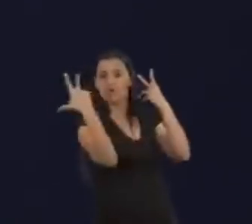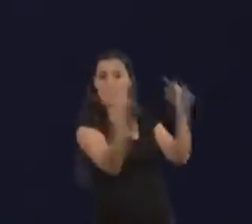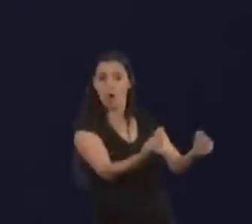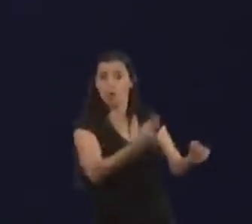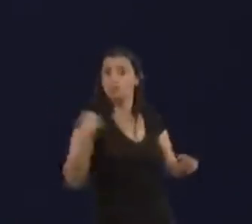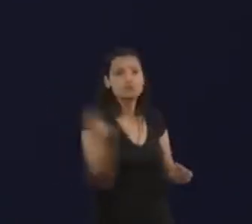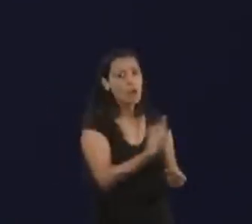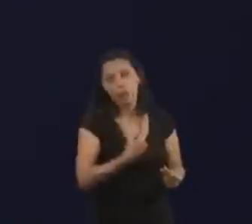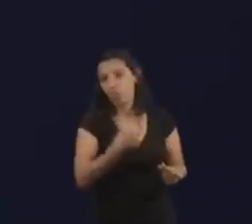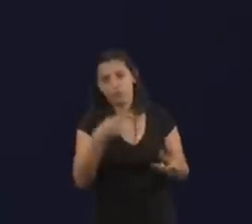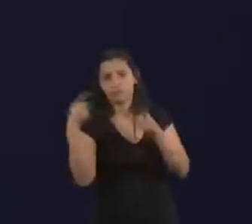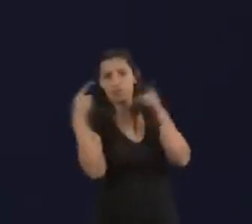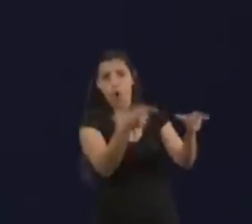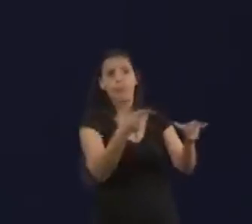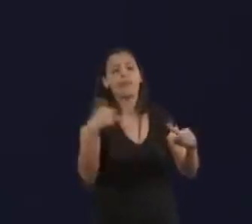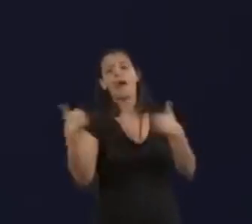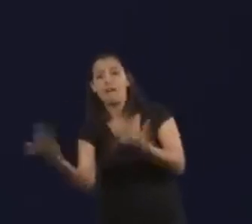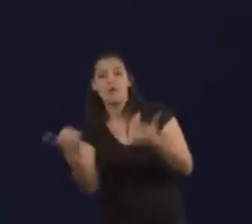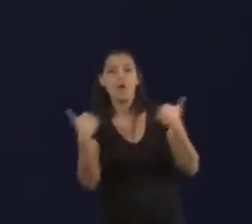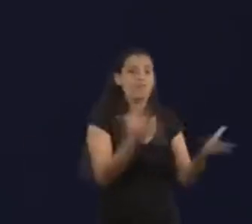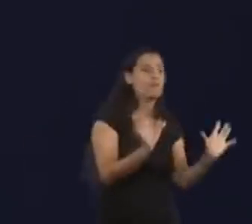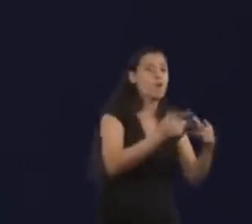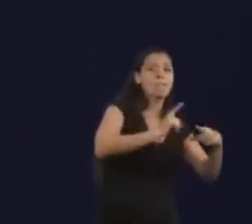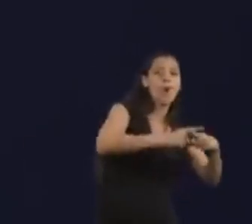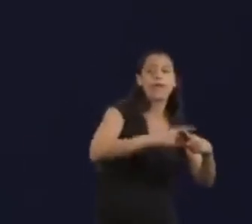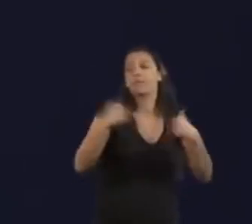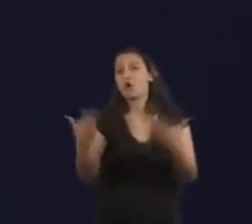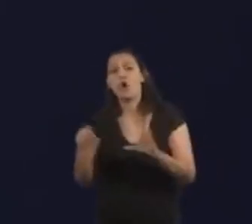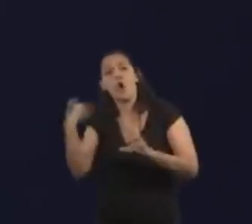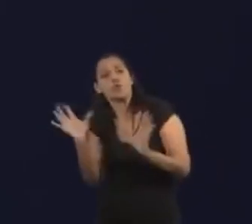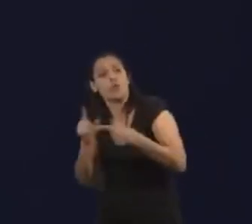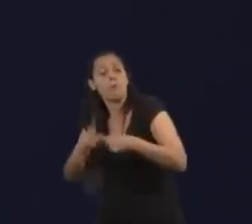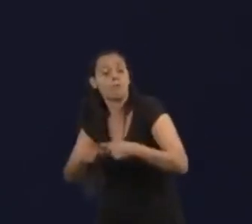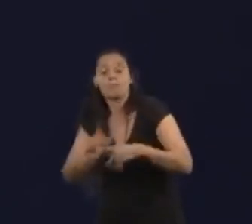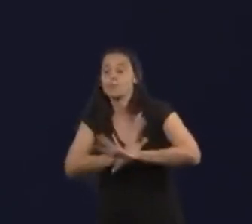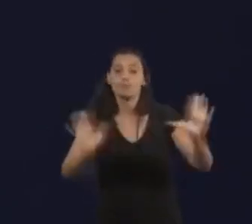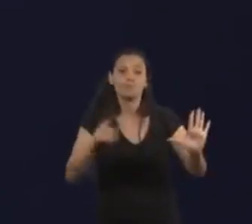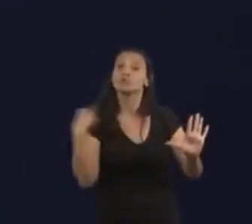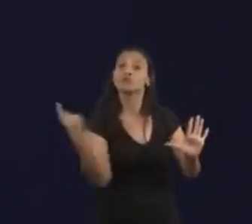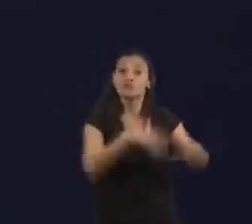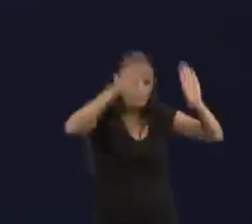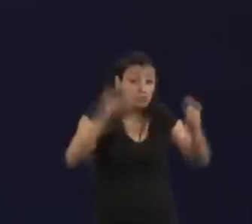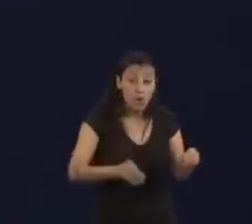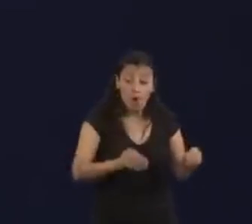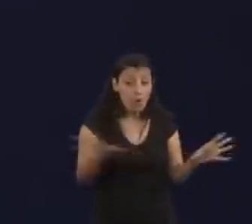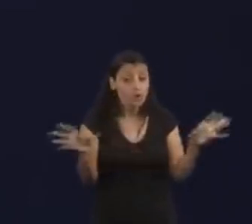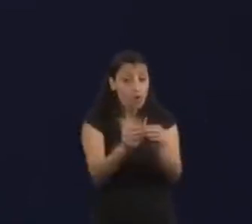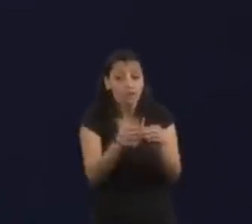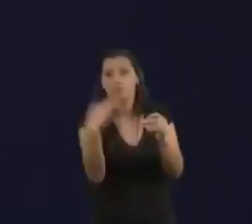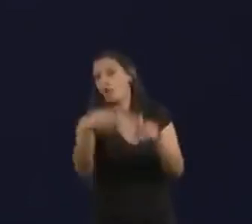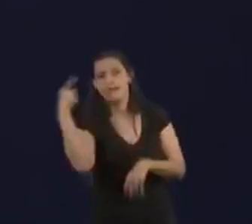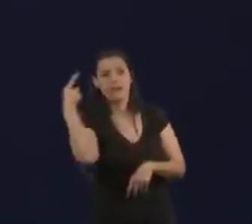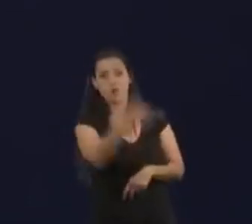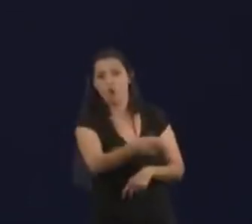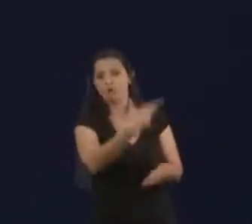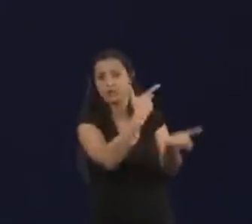condenar estés de un lado del otro pertenezcas a un partido u a otro y o o formes parte de